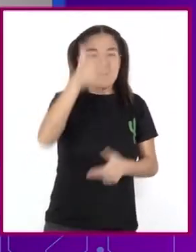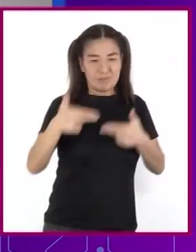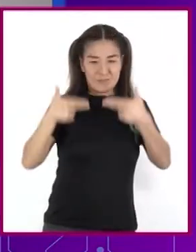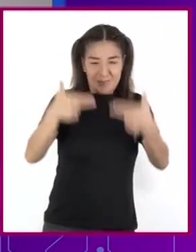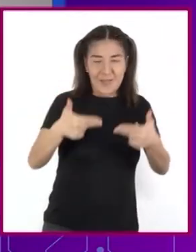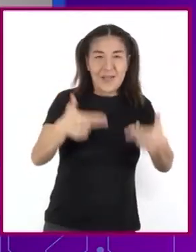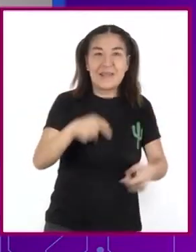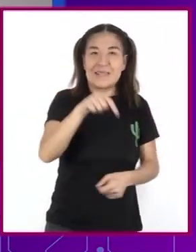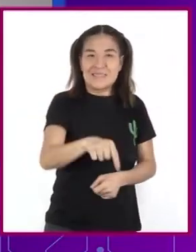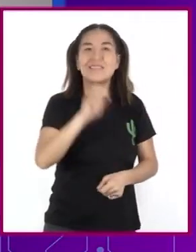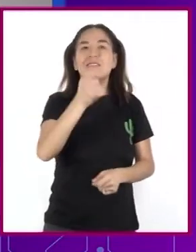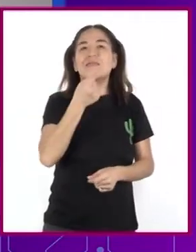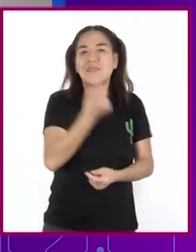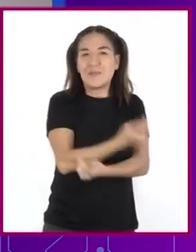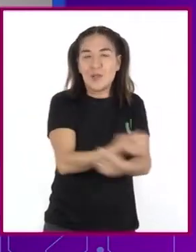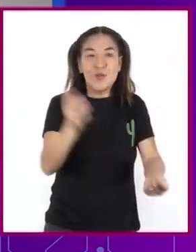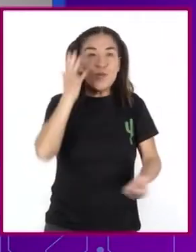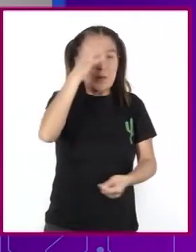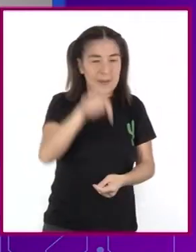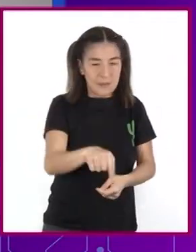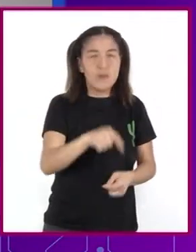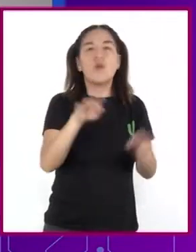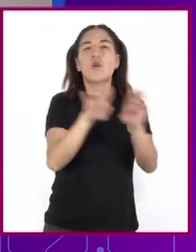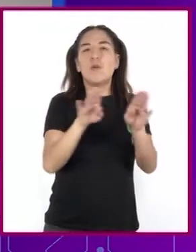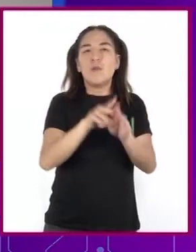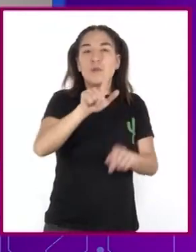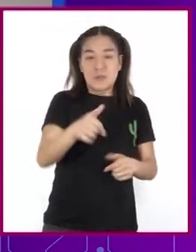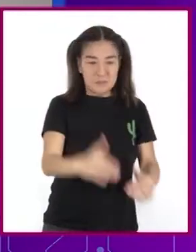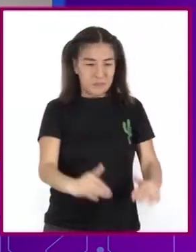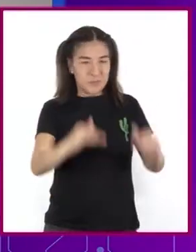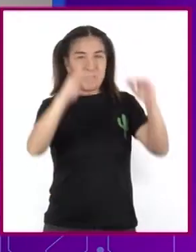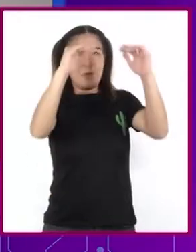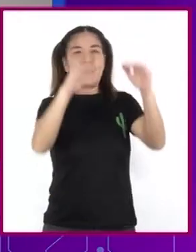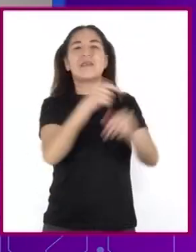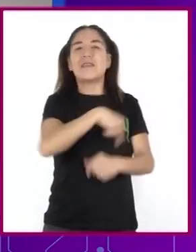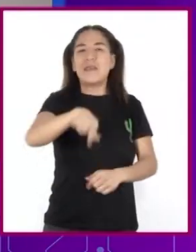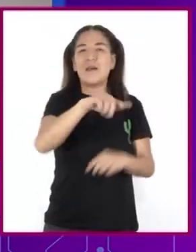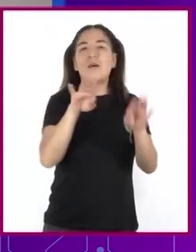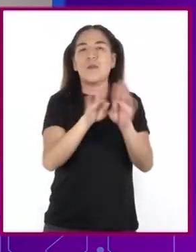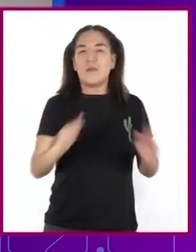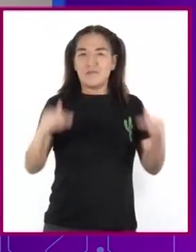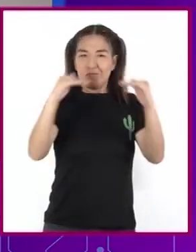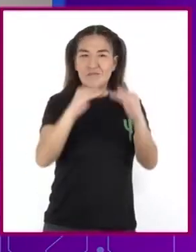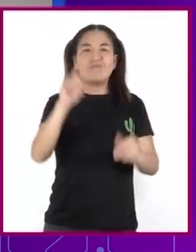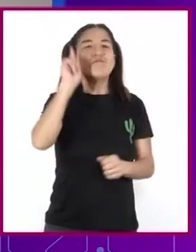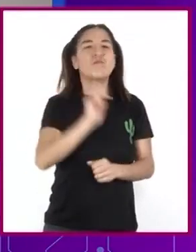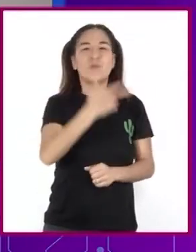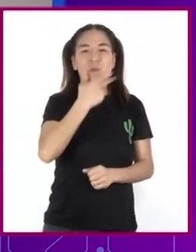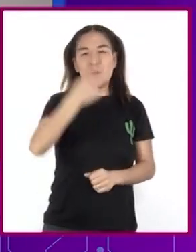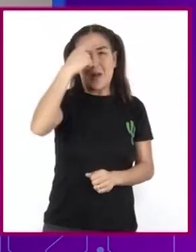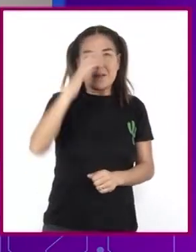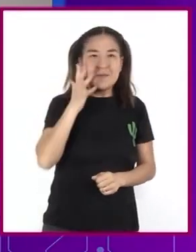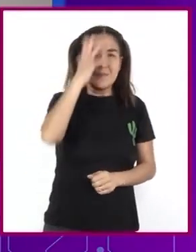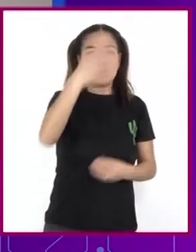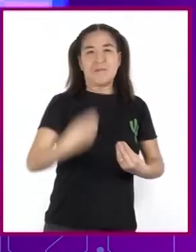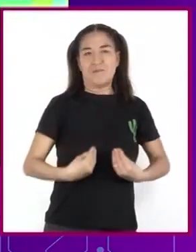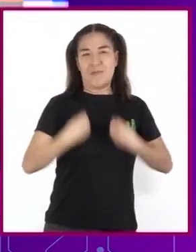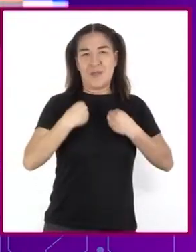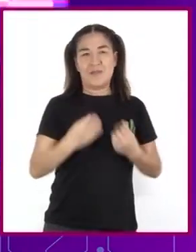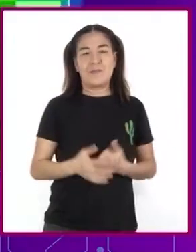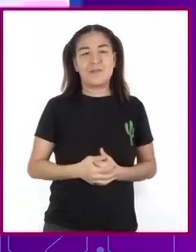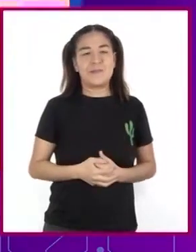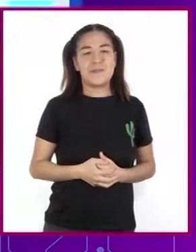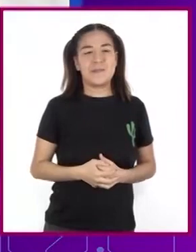generaciones pues tratos más igualitarios en cada una de las esferas de la vida y del accionar humano.